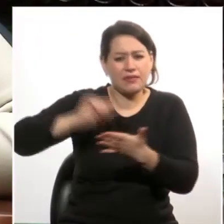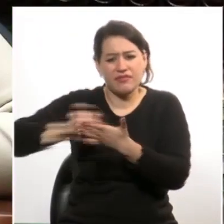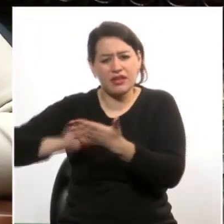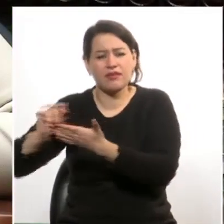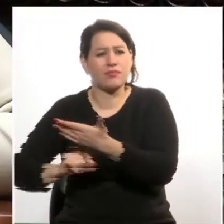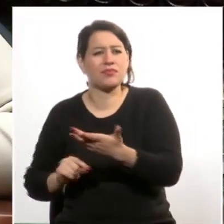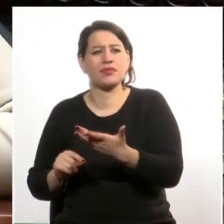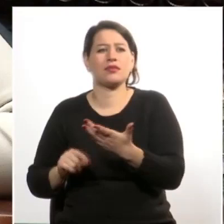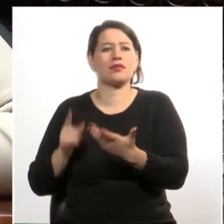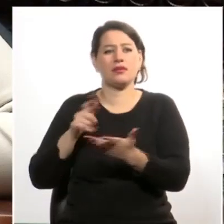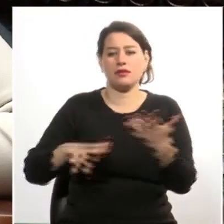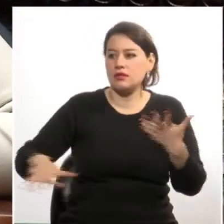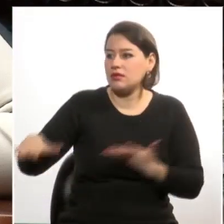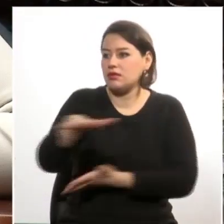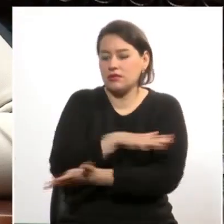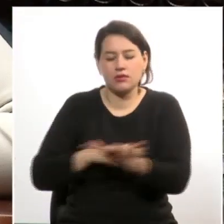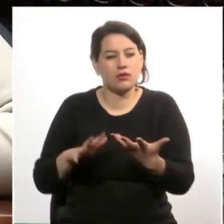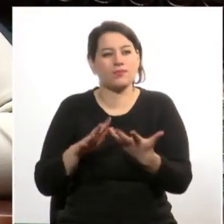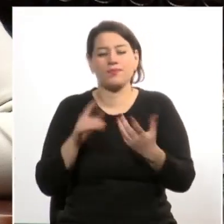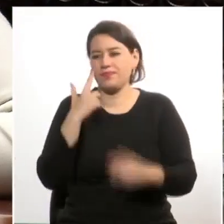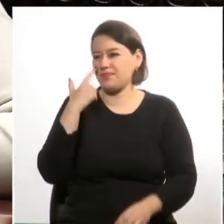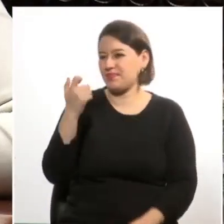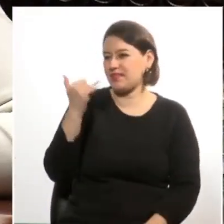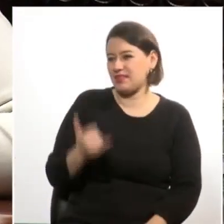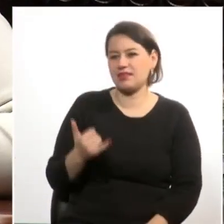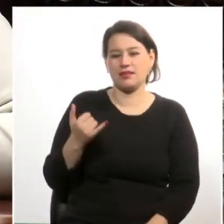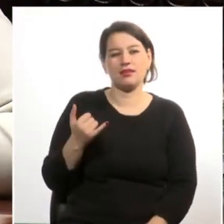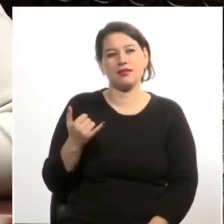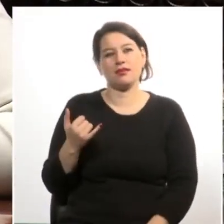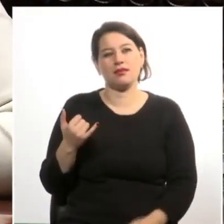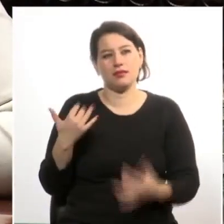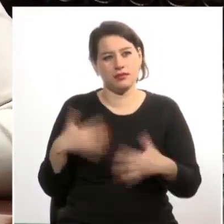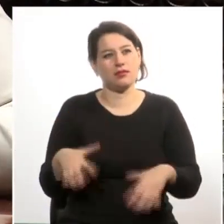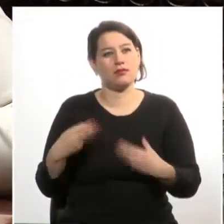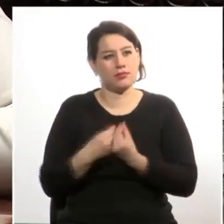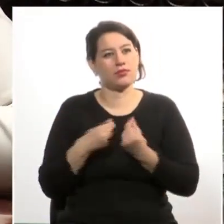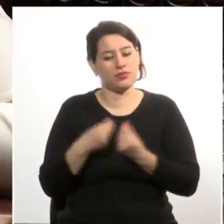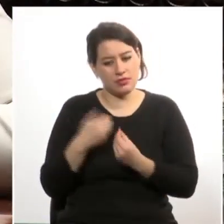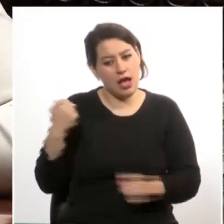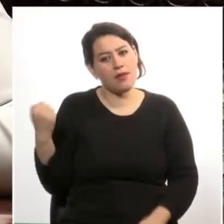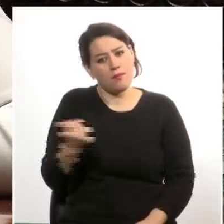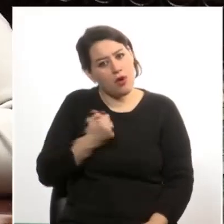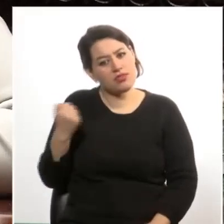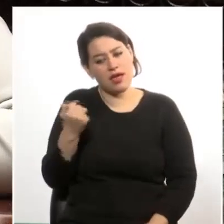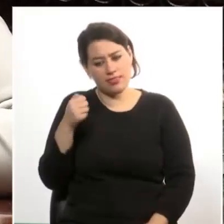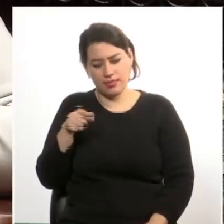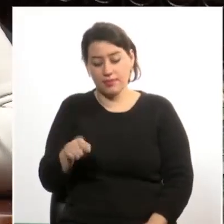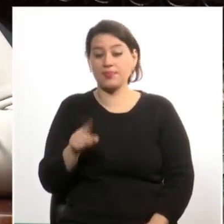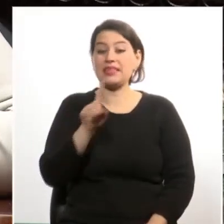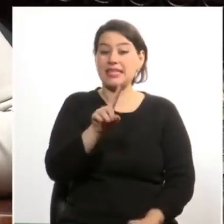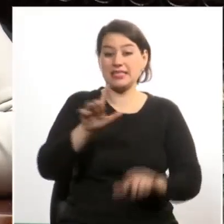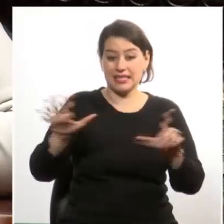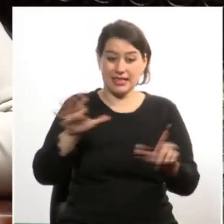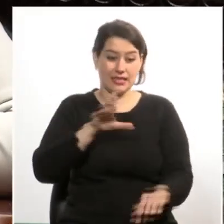una completa efervescencia que daba cuenta de la magnitud de la causa empeñada. El 17